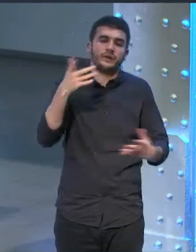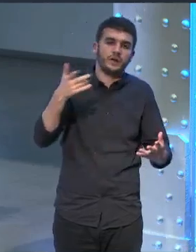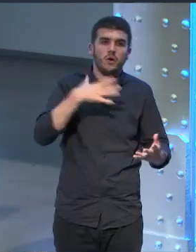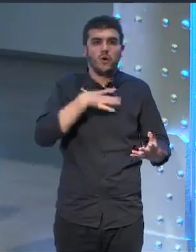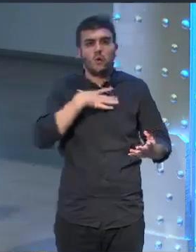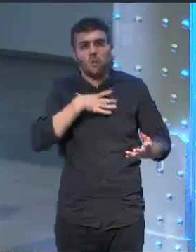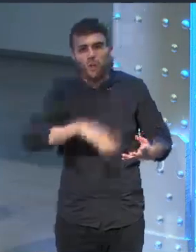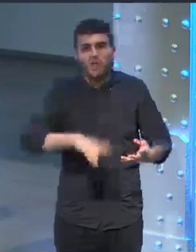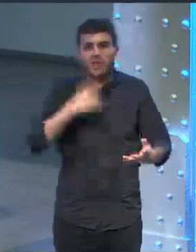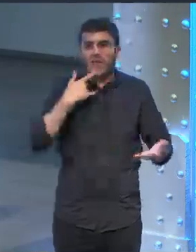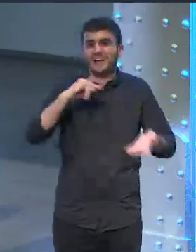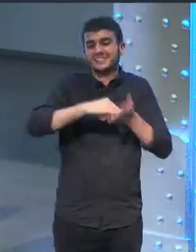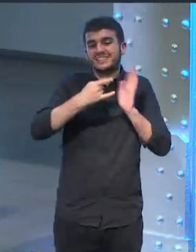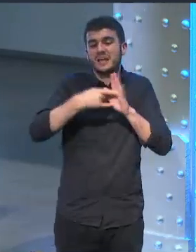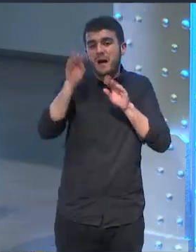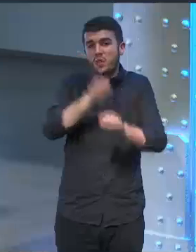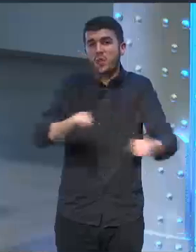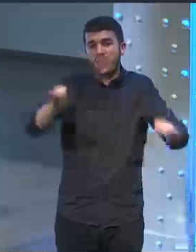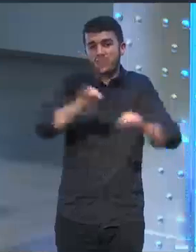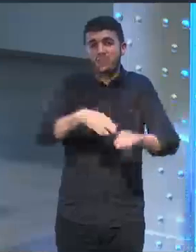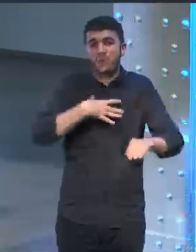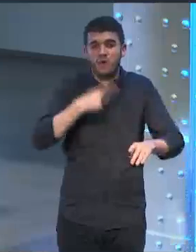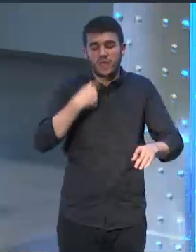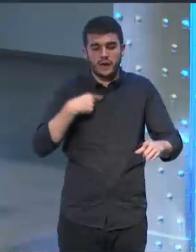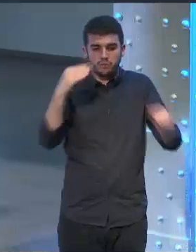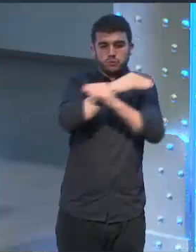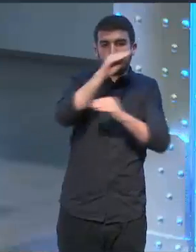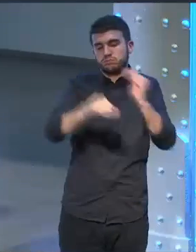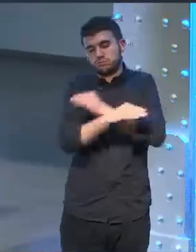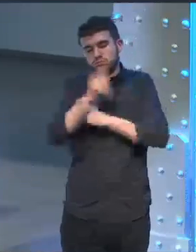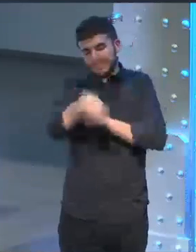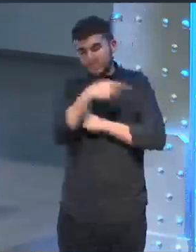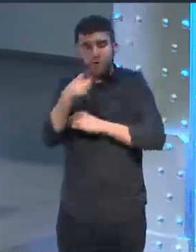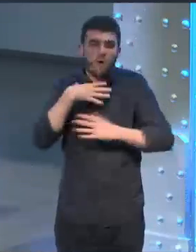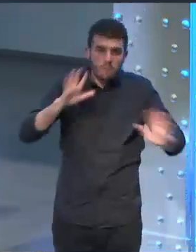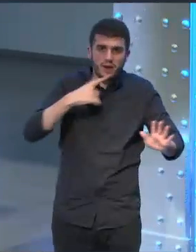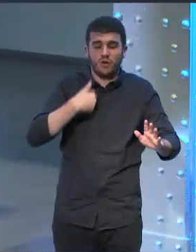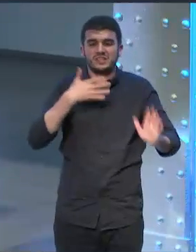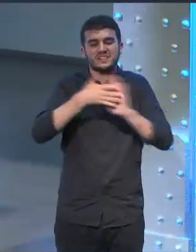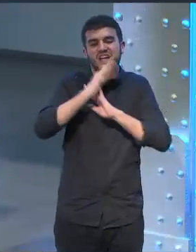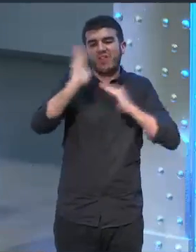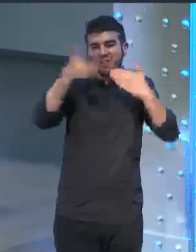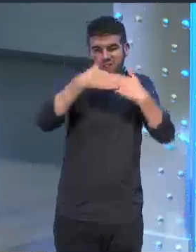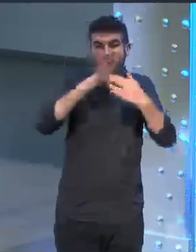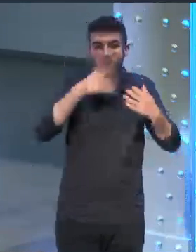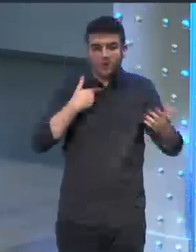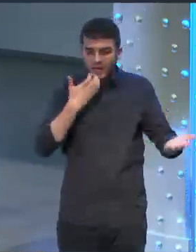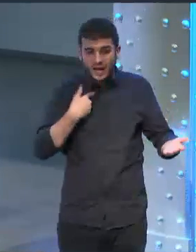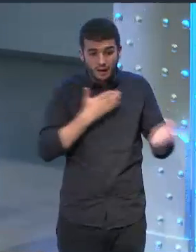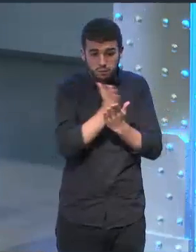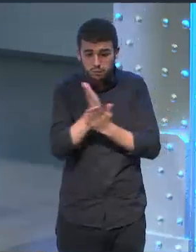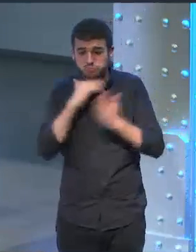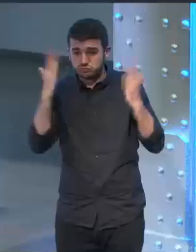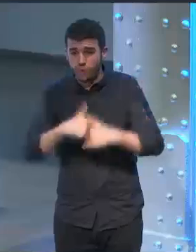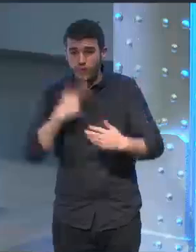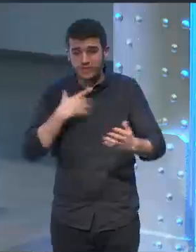bueno, pues el sistema educativo, en esto podemos discrepar o no, pero es muchas veces cerrado porque no permite tener otras opciones